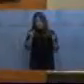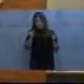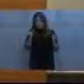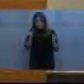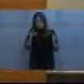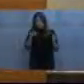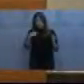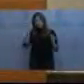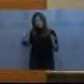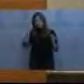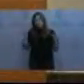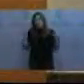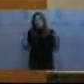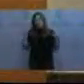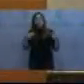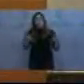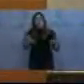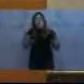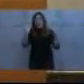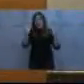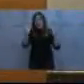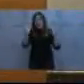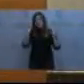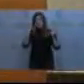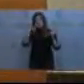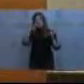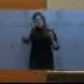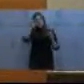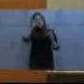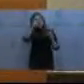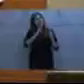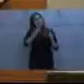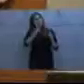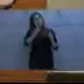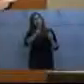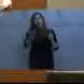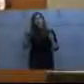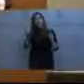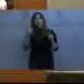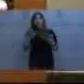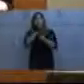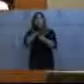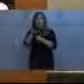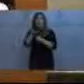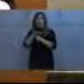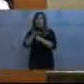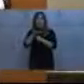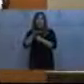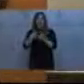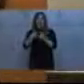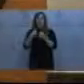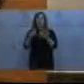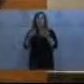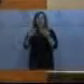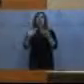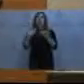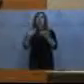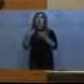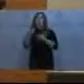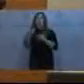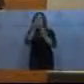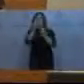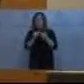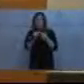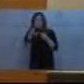sé qué pasará y luego escucharemos en el ámbito de la negociación presupuestaria. No sé qué pasará. Usted sabe